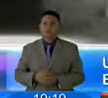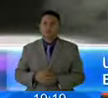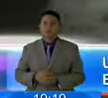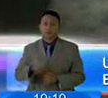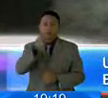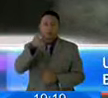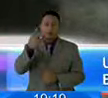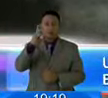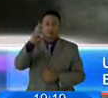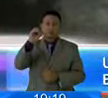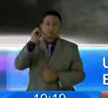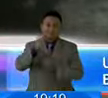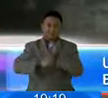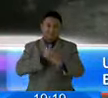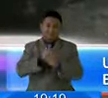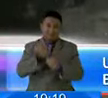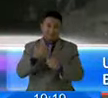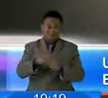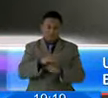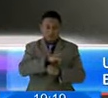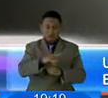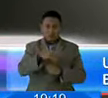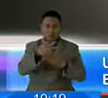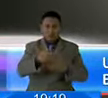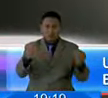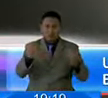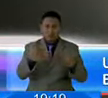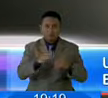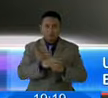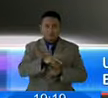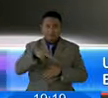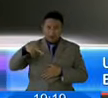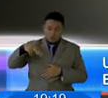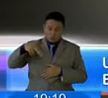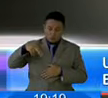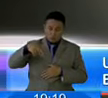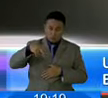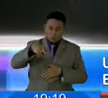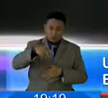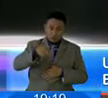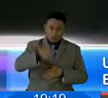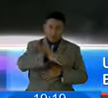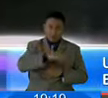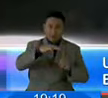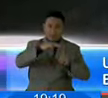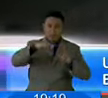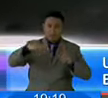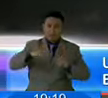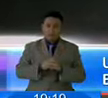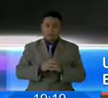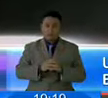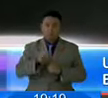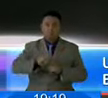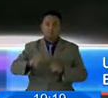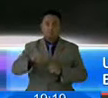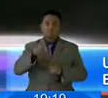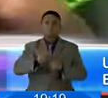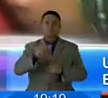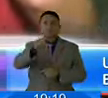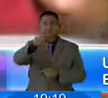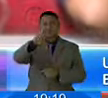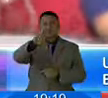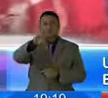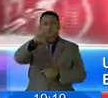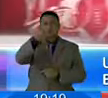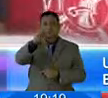Un hombre de 60 años de edad desapareció mientras cruzaba una quebrada en una zona rural de Montecristi. La víctima, identificada como Luis